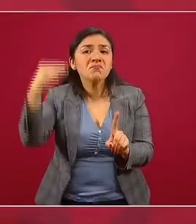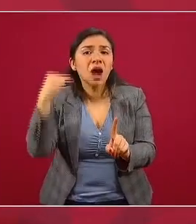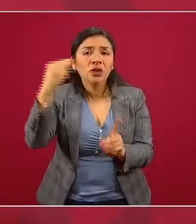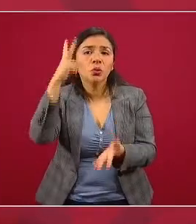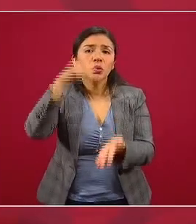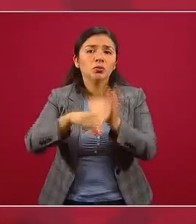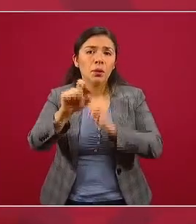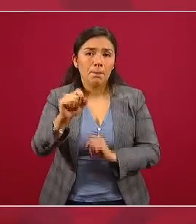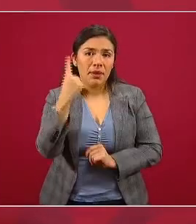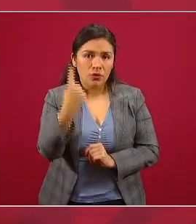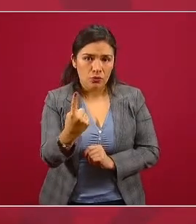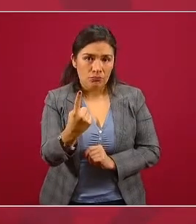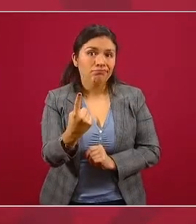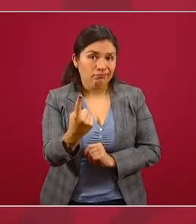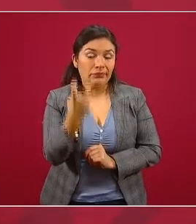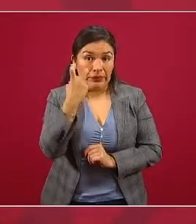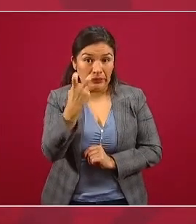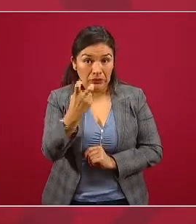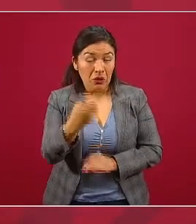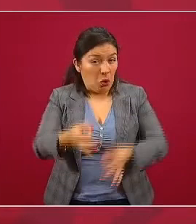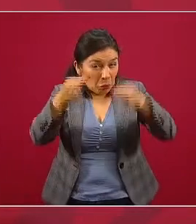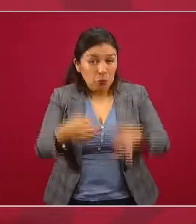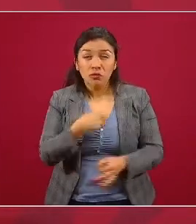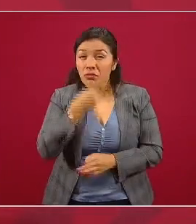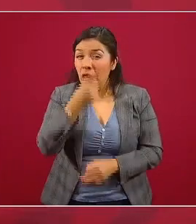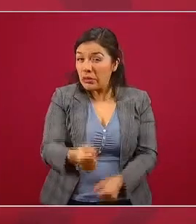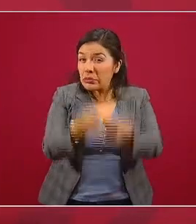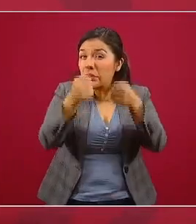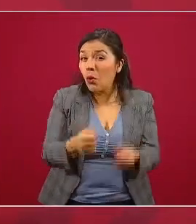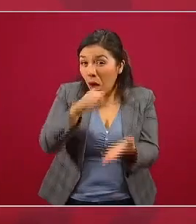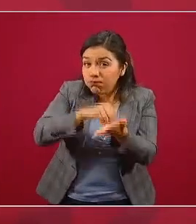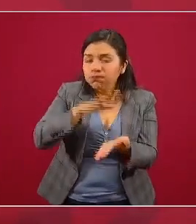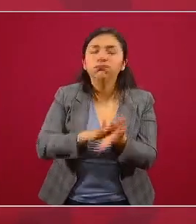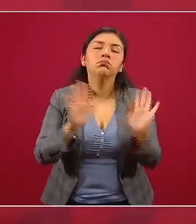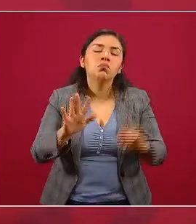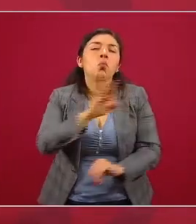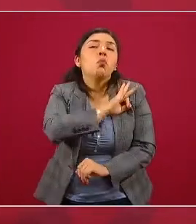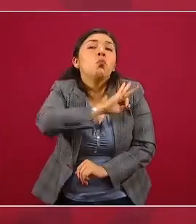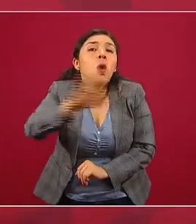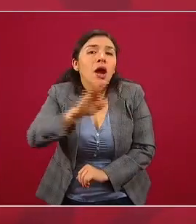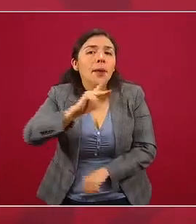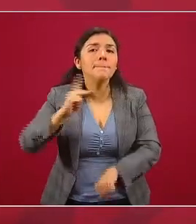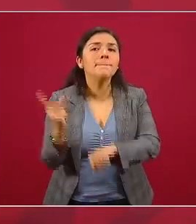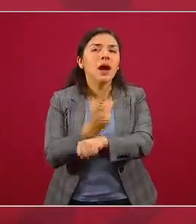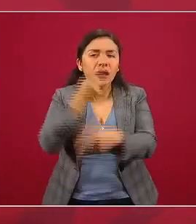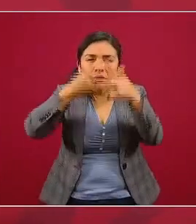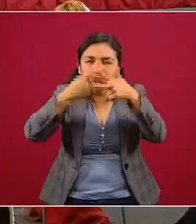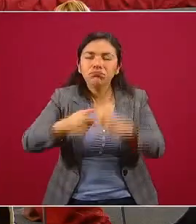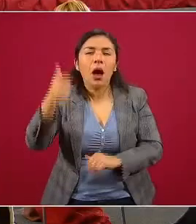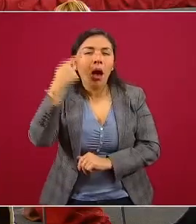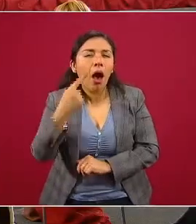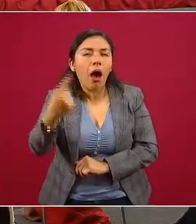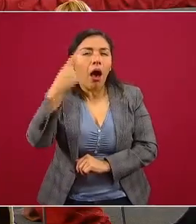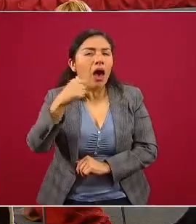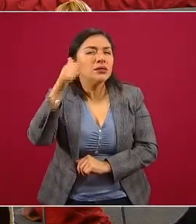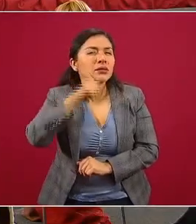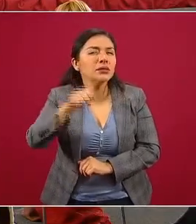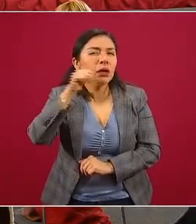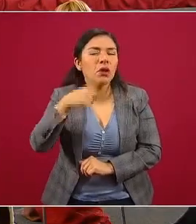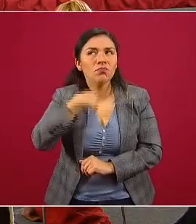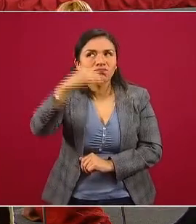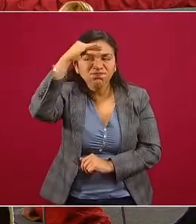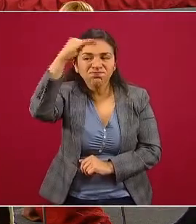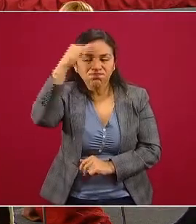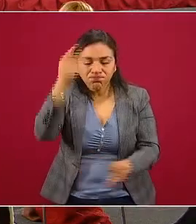de 2021. Esto no está garantizado que ocurra así, pero es una predicción que crecientemente